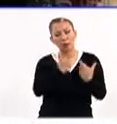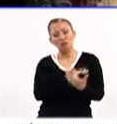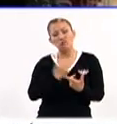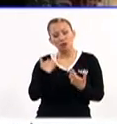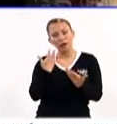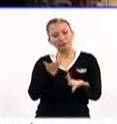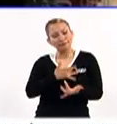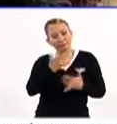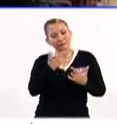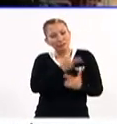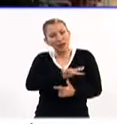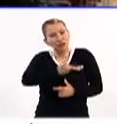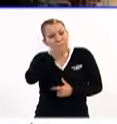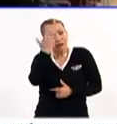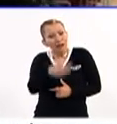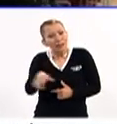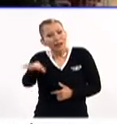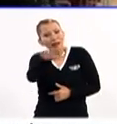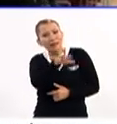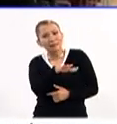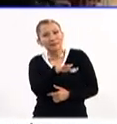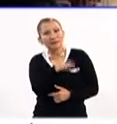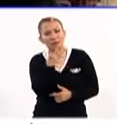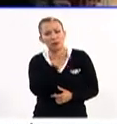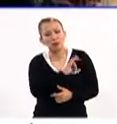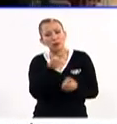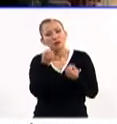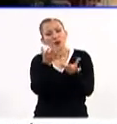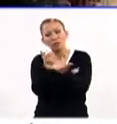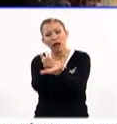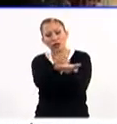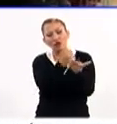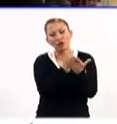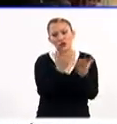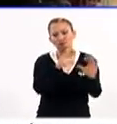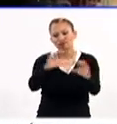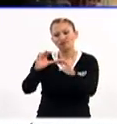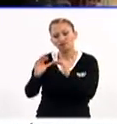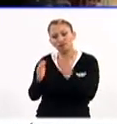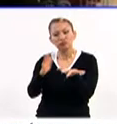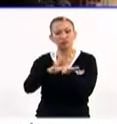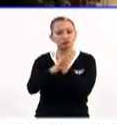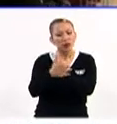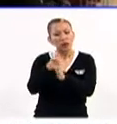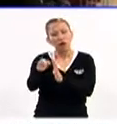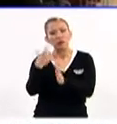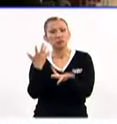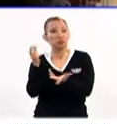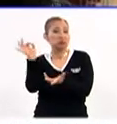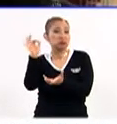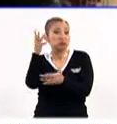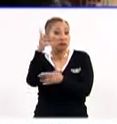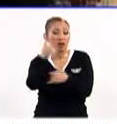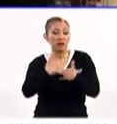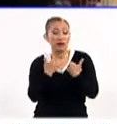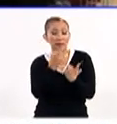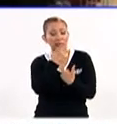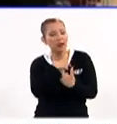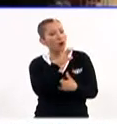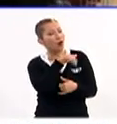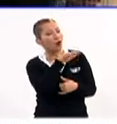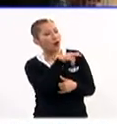siempre me honra mucho. Me gusta saber que puedo contribuir en algo a su formación o que en algún momento los jóvenes me